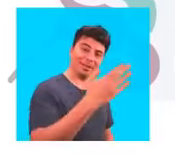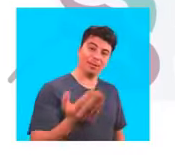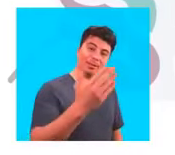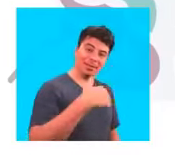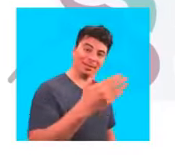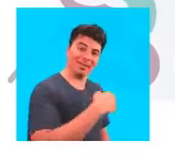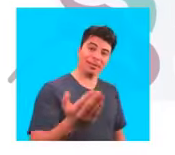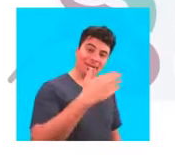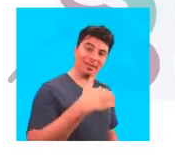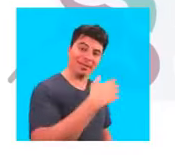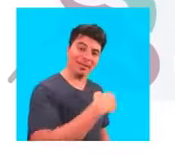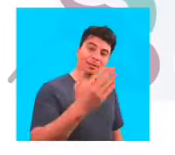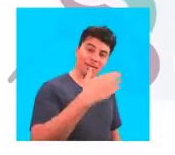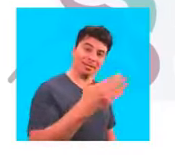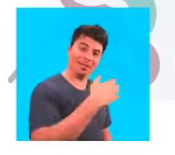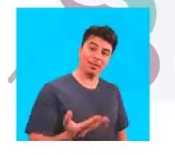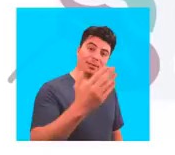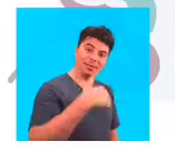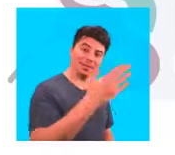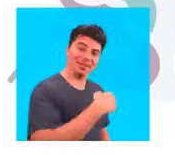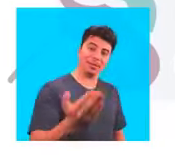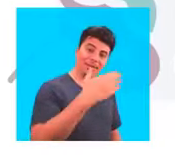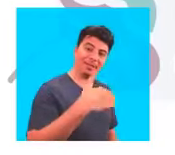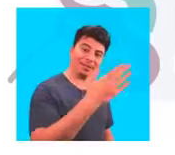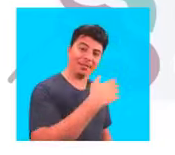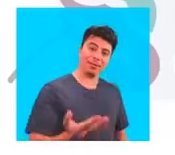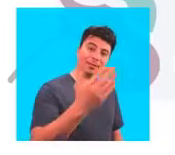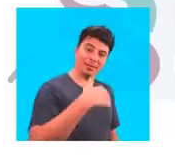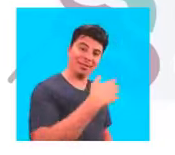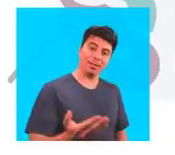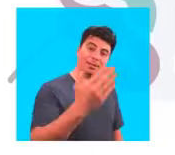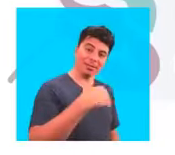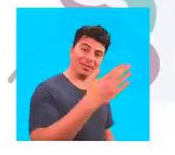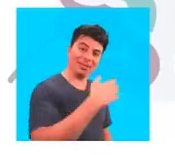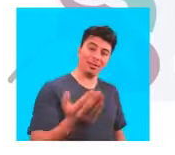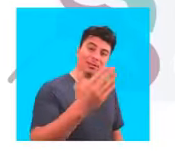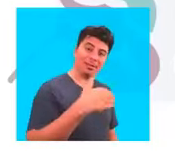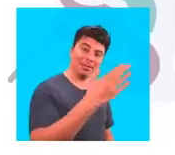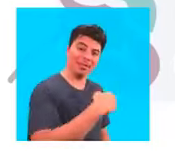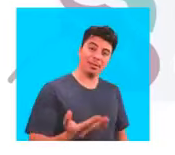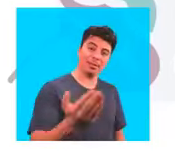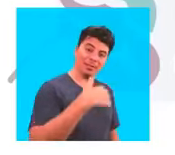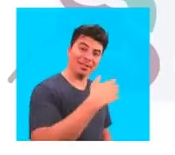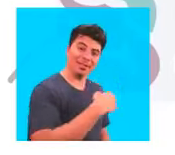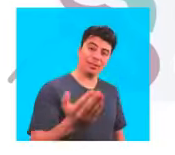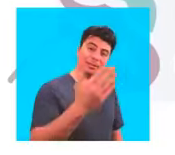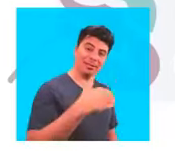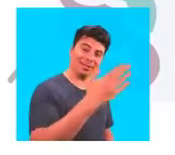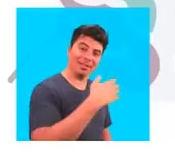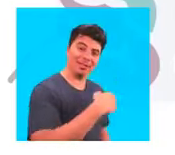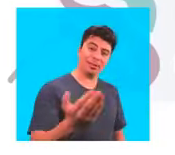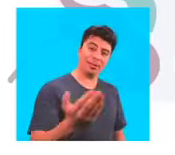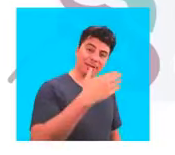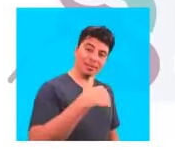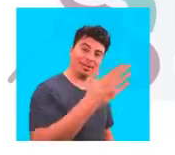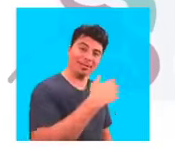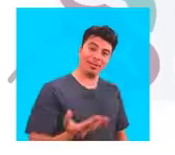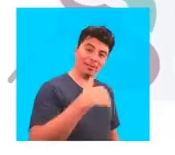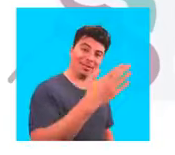multidisciplinaria, a tener apertura para colaborar y pensar siempre en todo momento que el